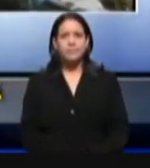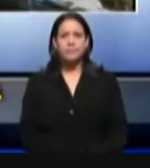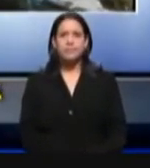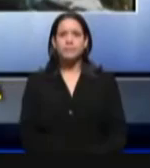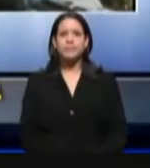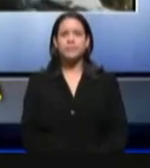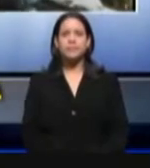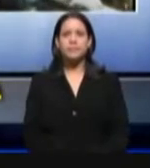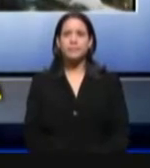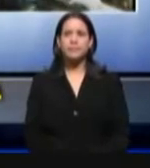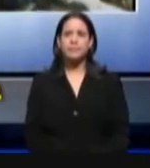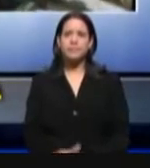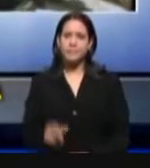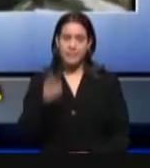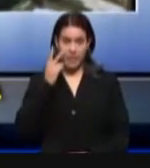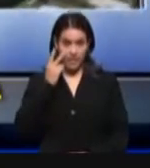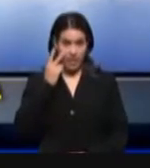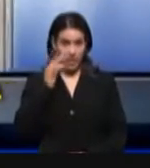Como verán,